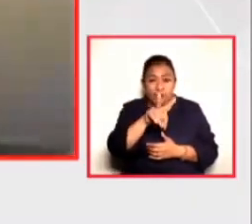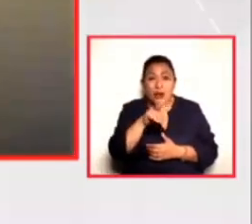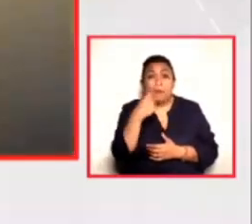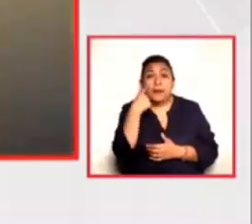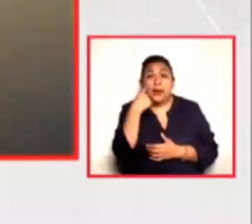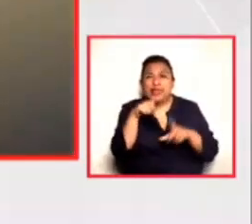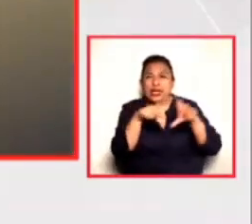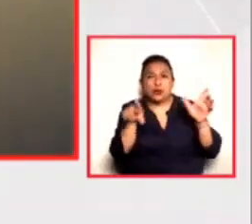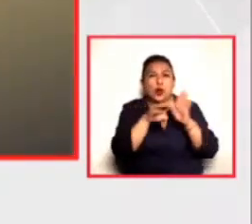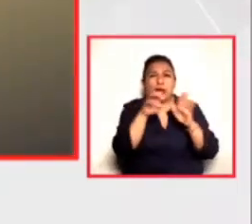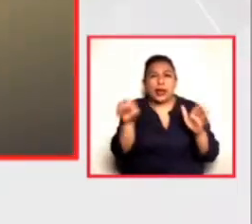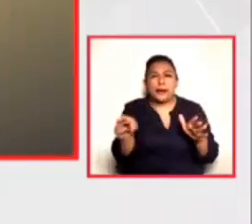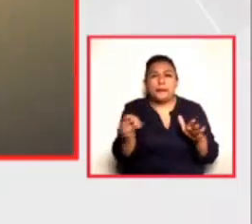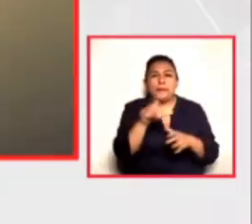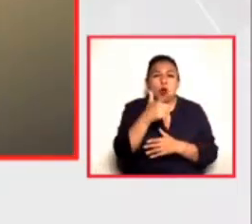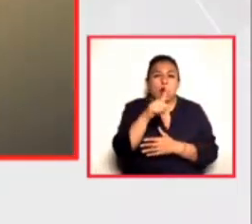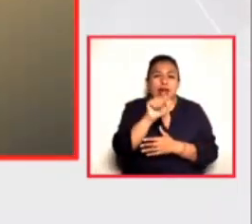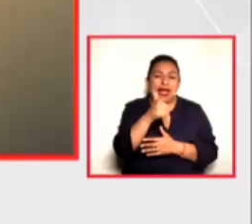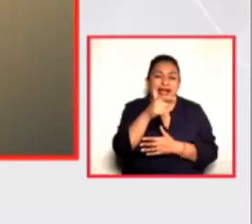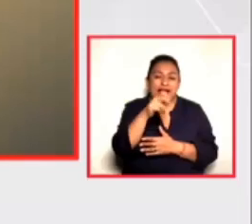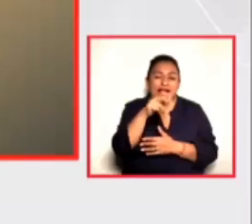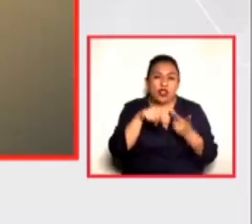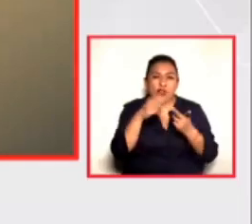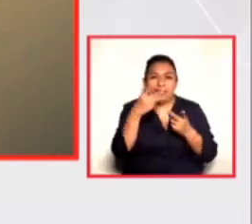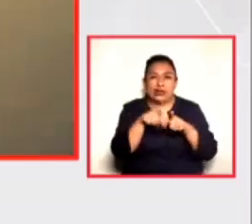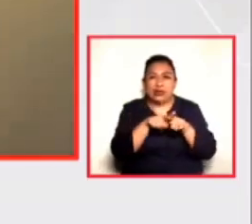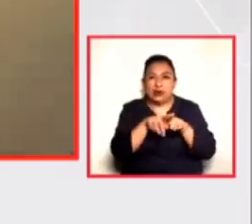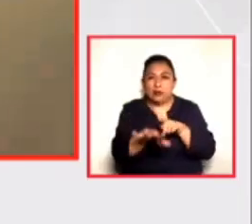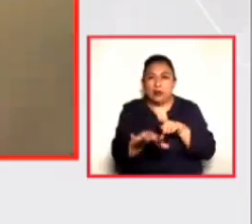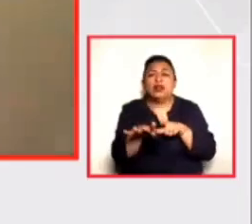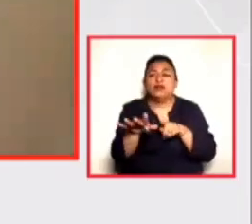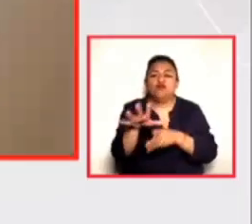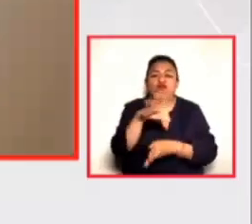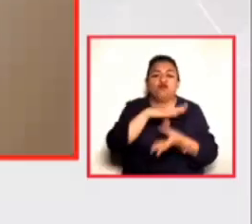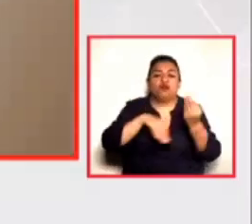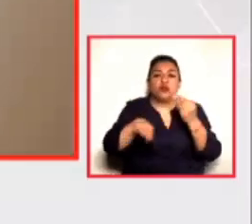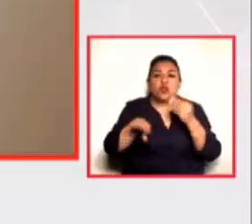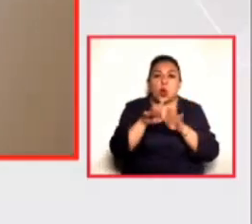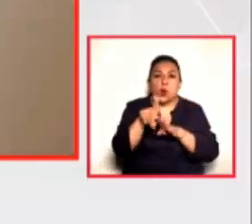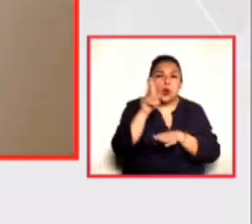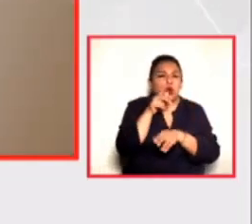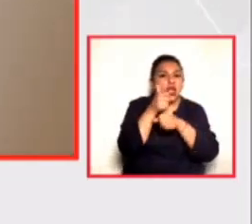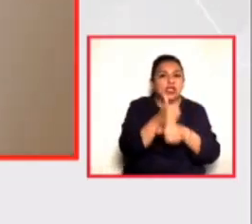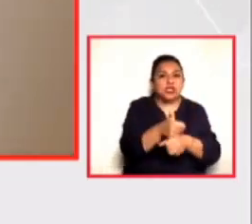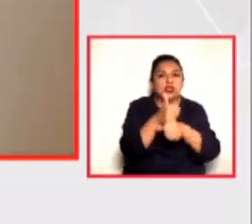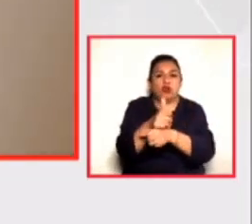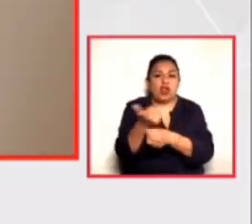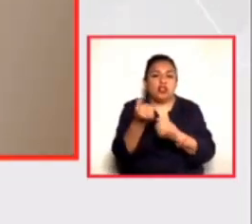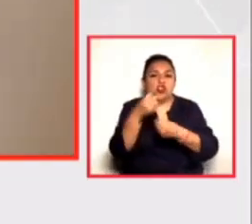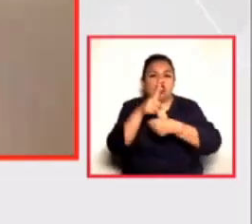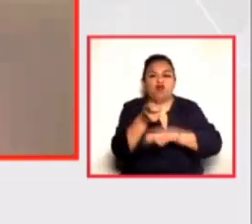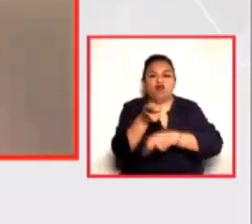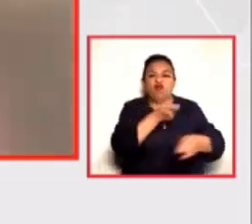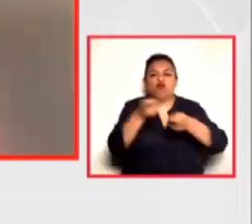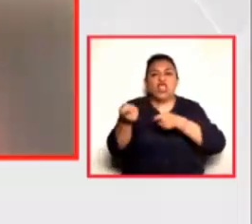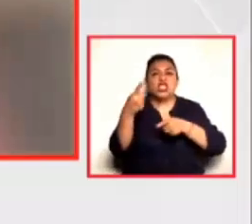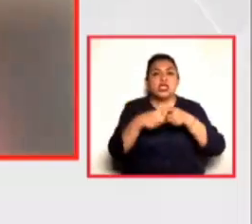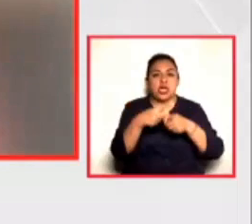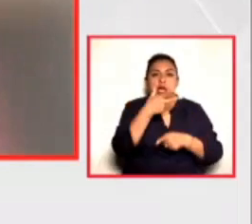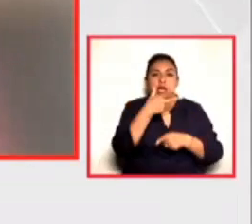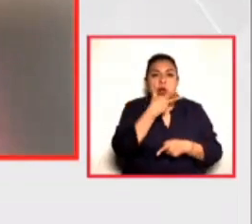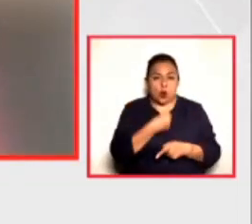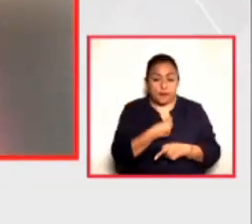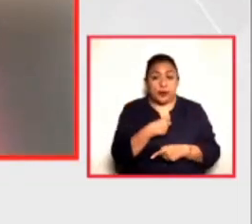gaviota y las tres hermanas gran empatía con el sufrimiento femenino a causa de una sociedad dominada por el hombre. Yo